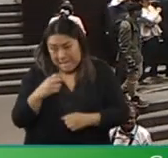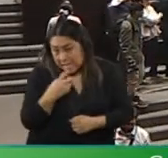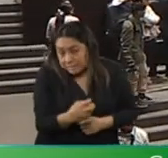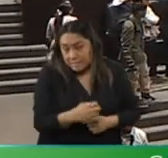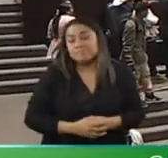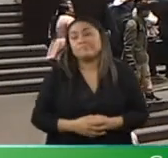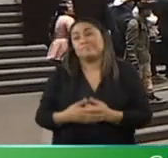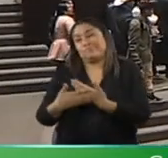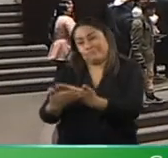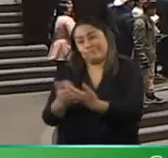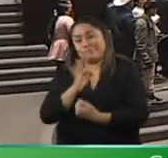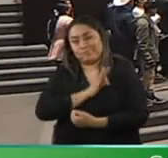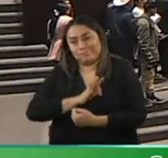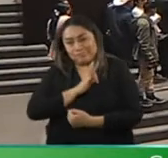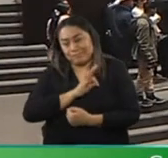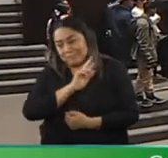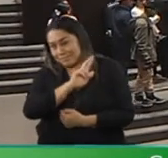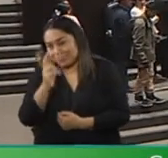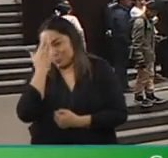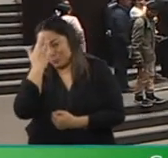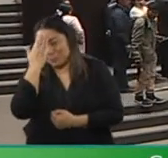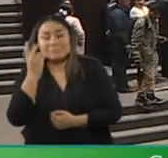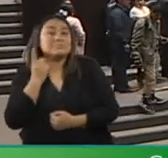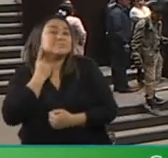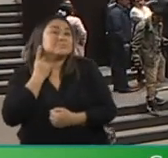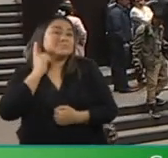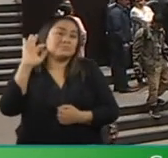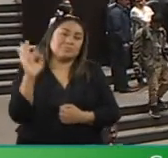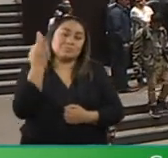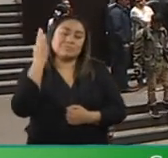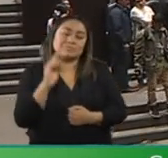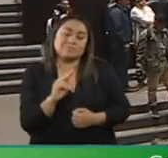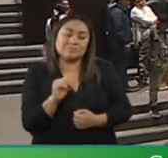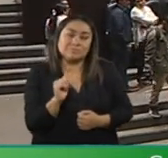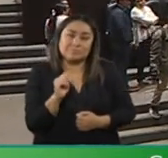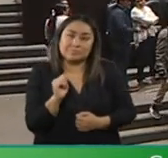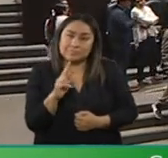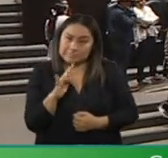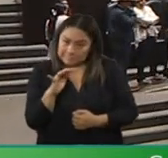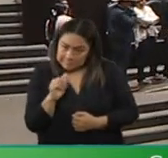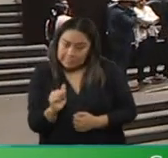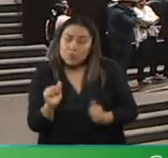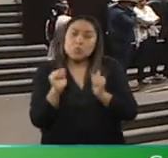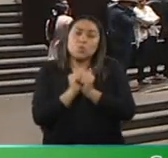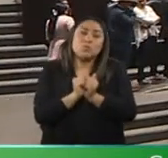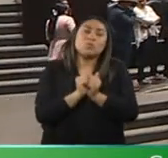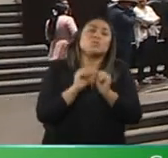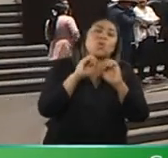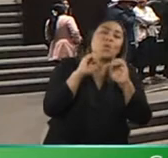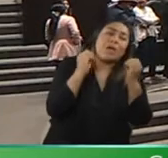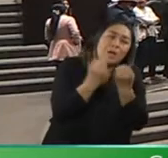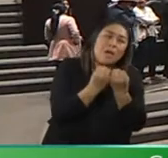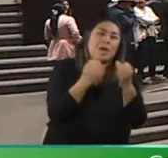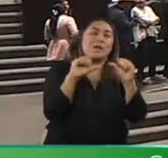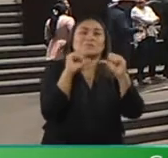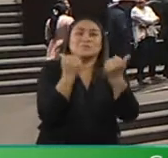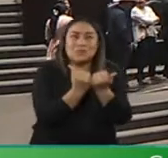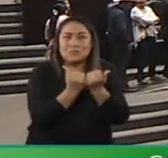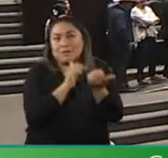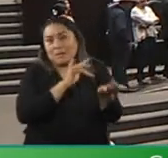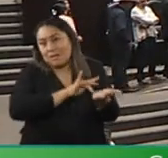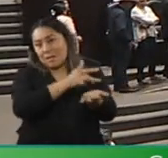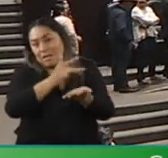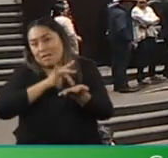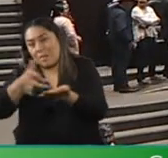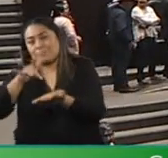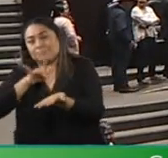mi reconocimiento para nuestra diputada federal Patricia Mercado y para todas las organizaciones de la sociedad civil.